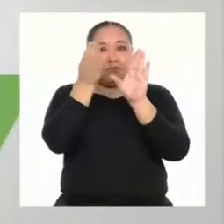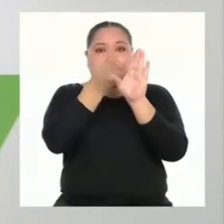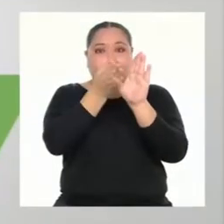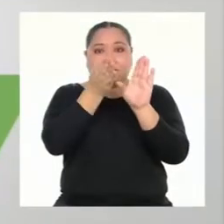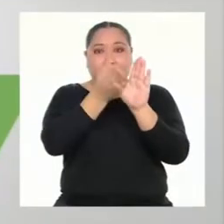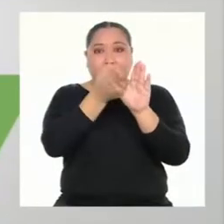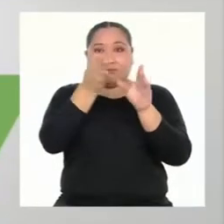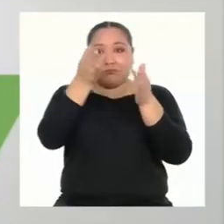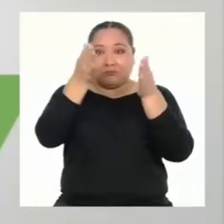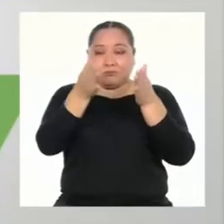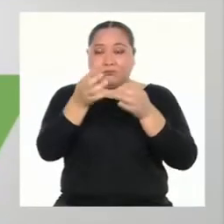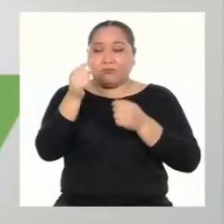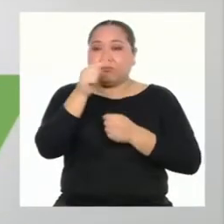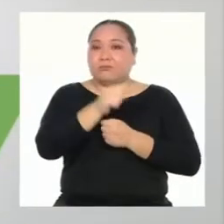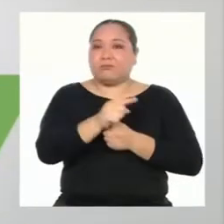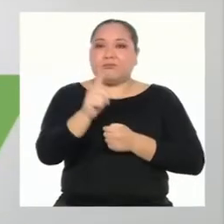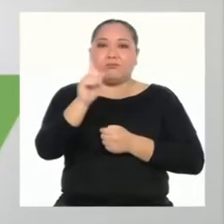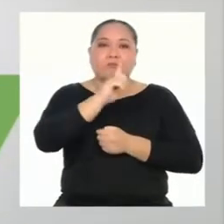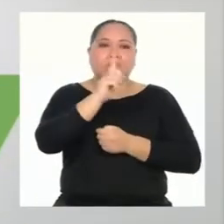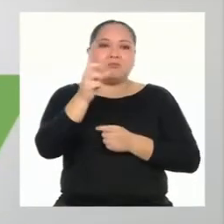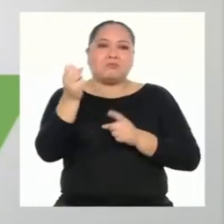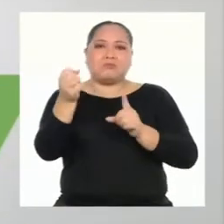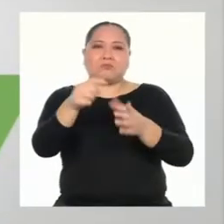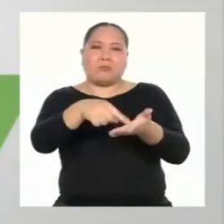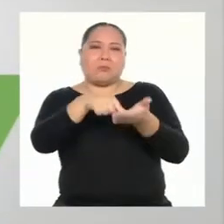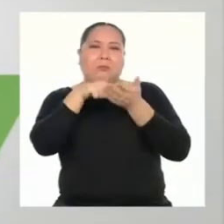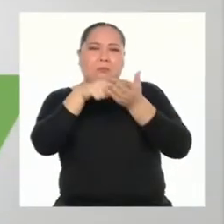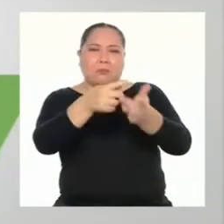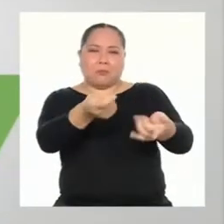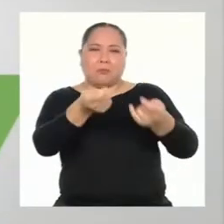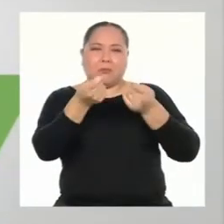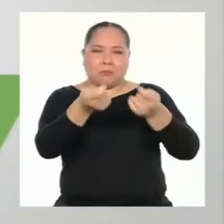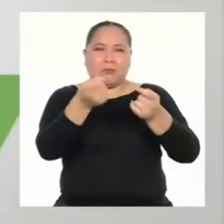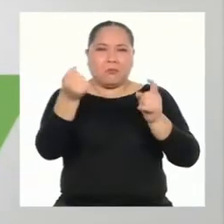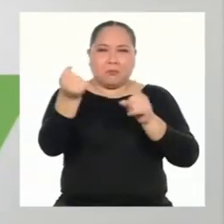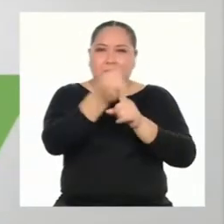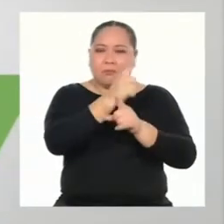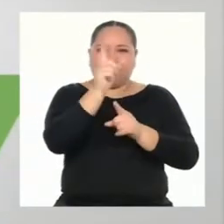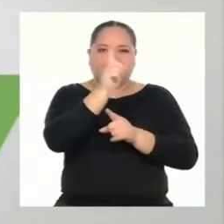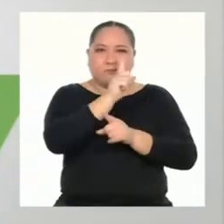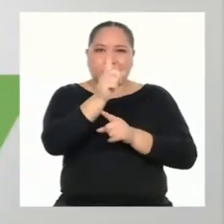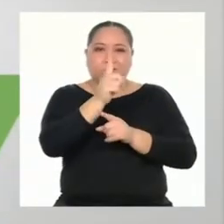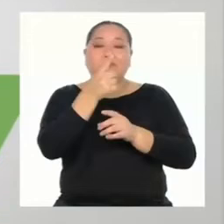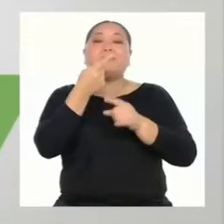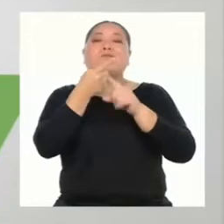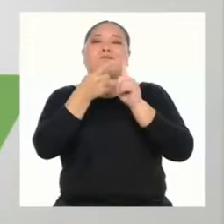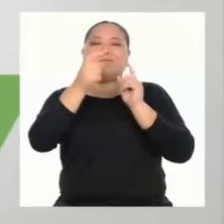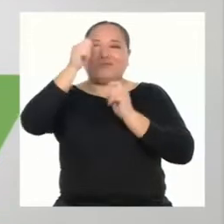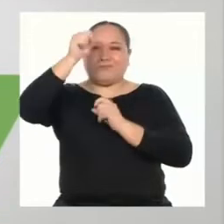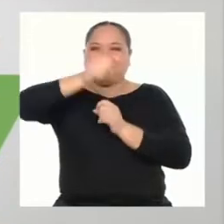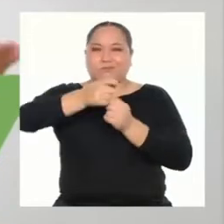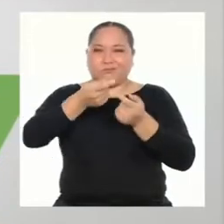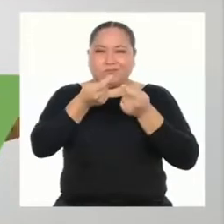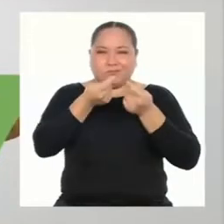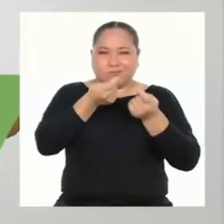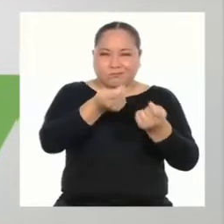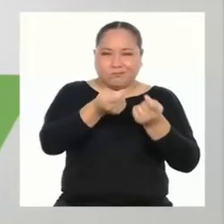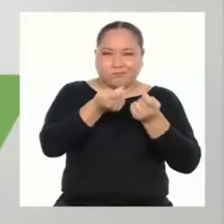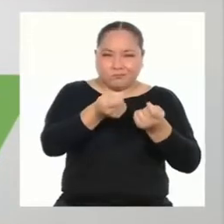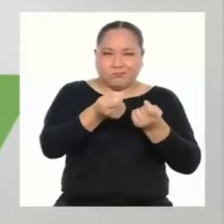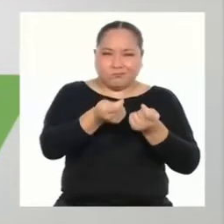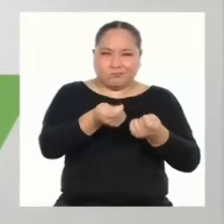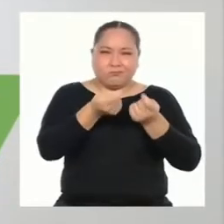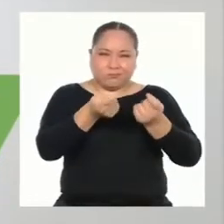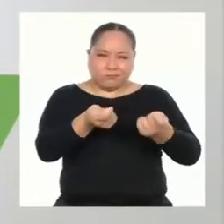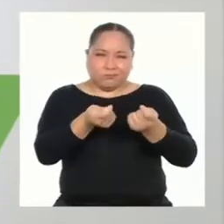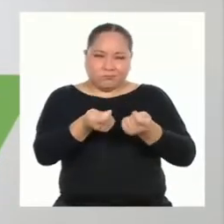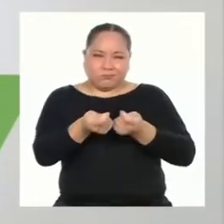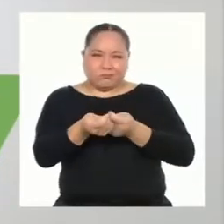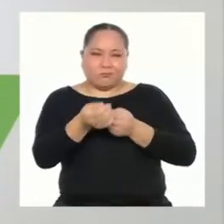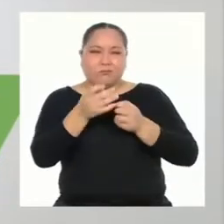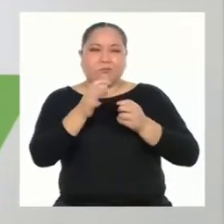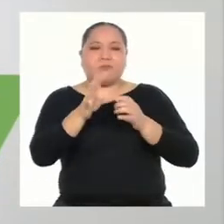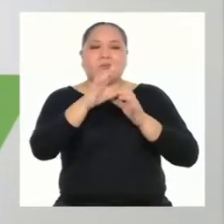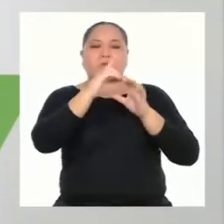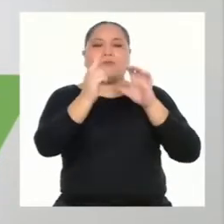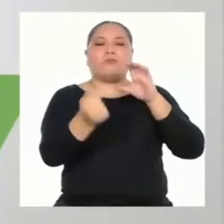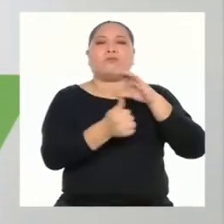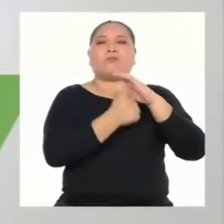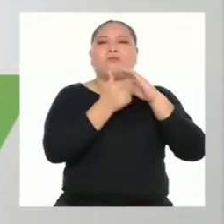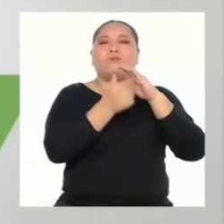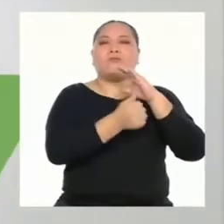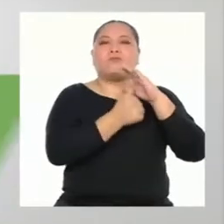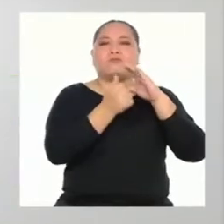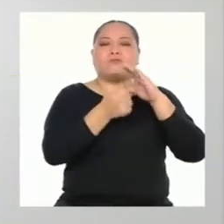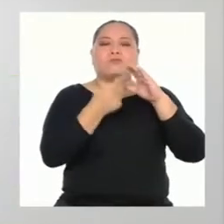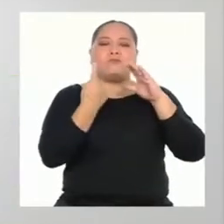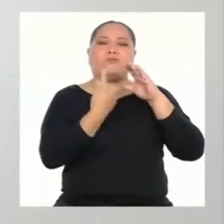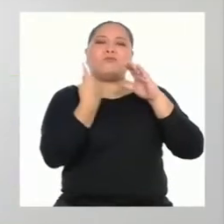está presente cuando, sin uso de la fuerza física, se busca dañar, controlar, manipular o aislar a una